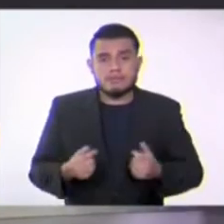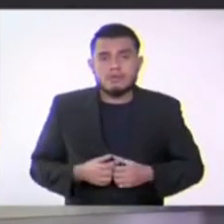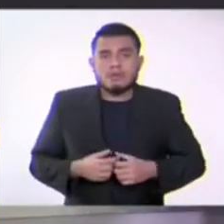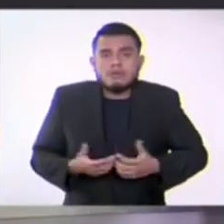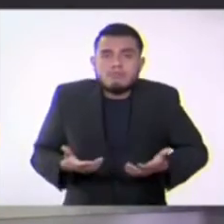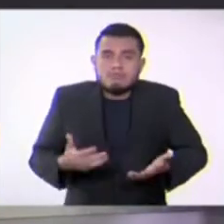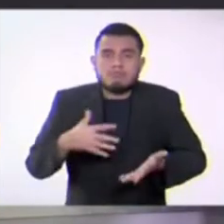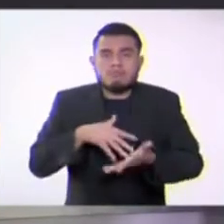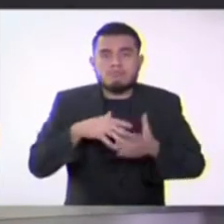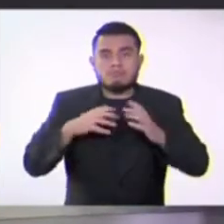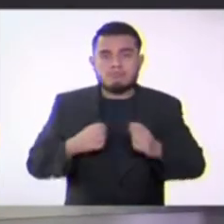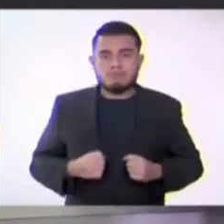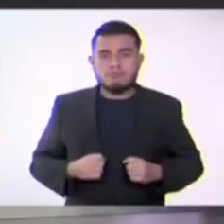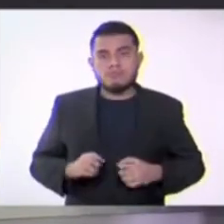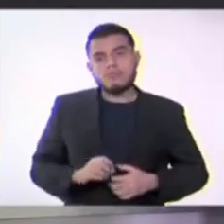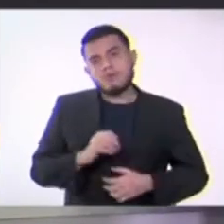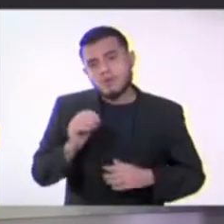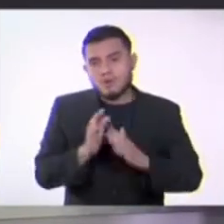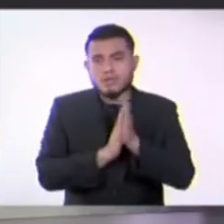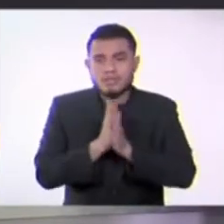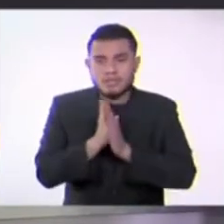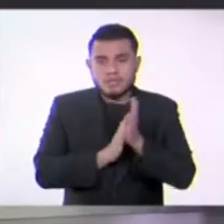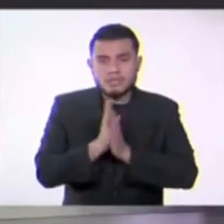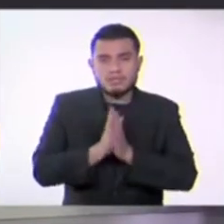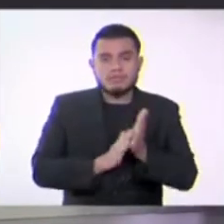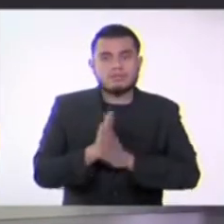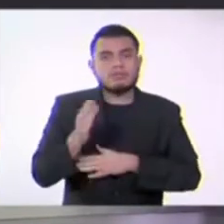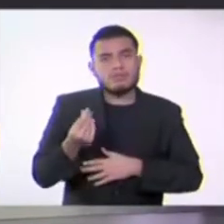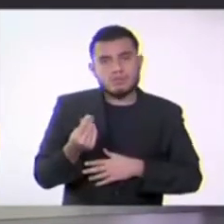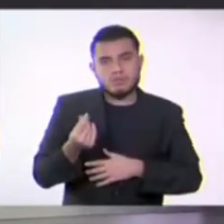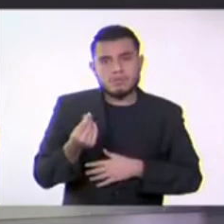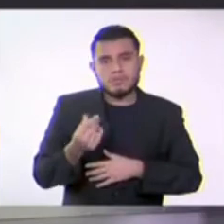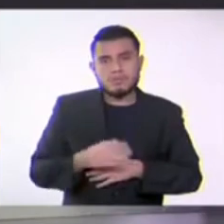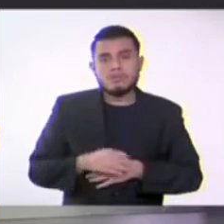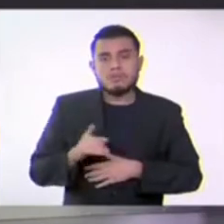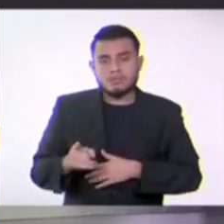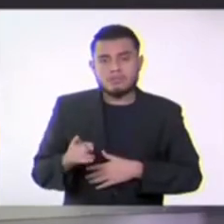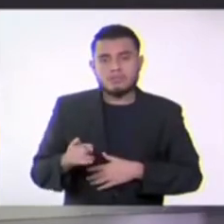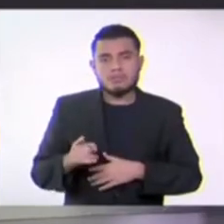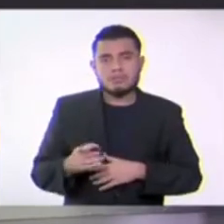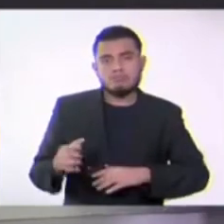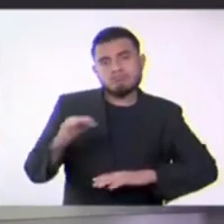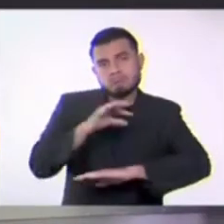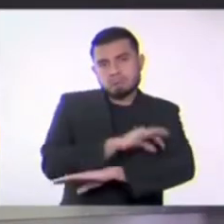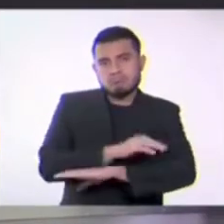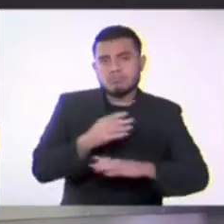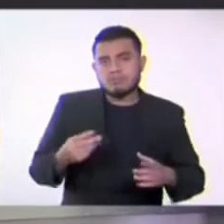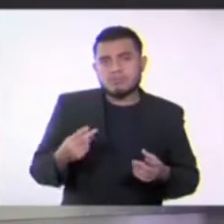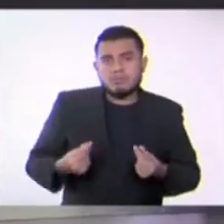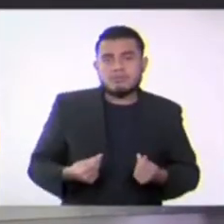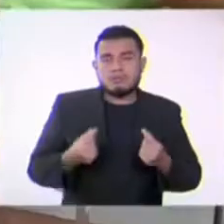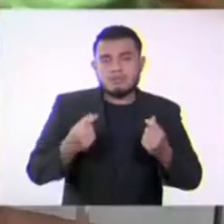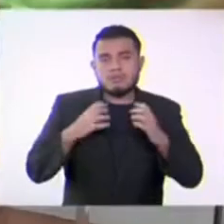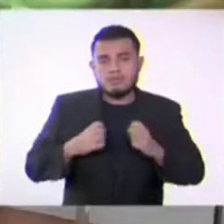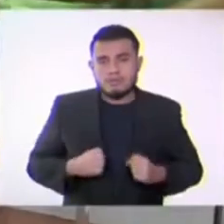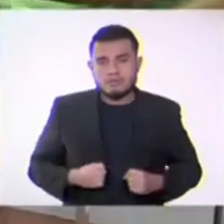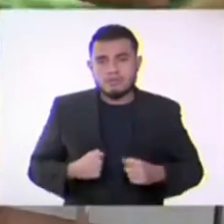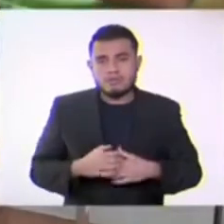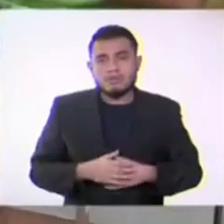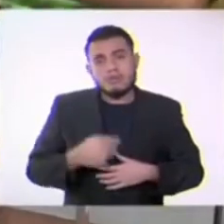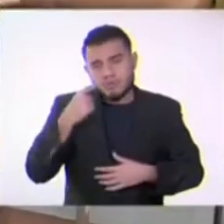república o los intereses económicos de potencias capitalistas y de potencias imperialistas que estaban buscando